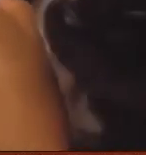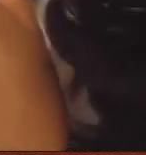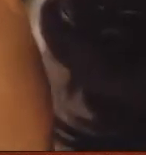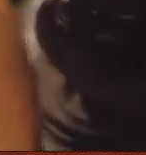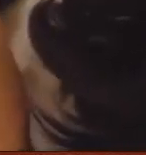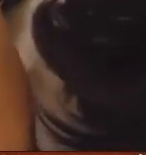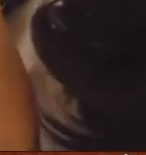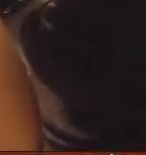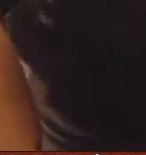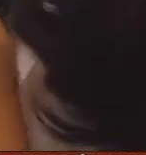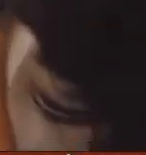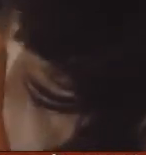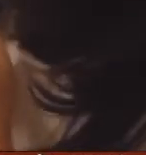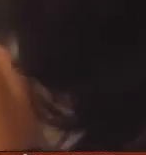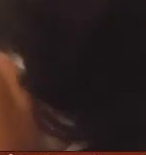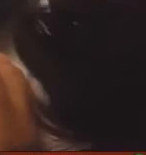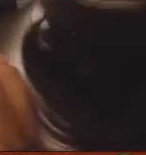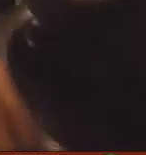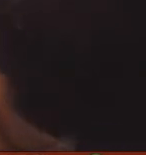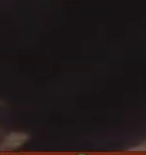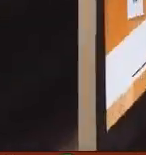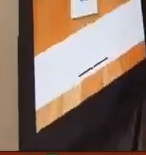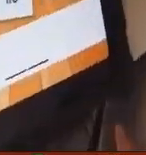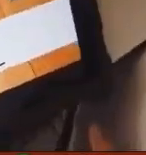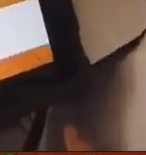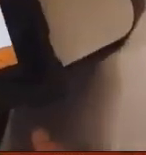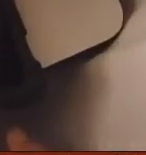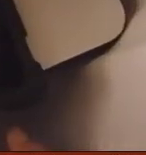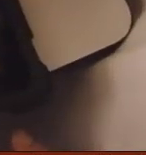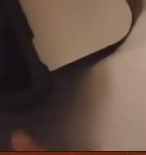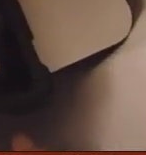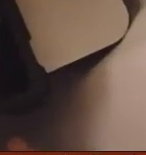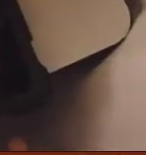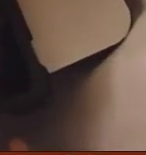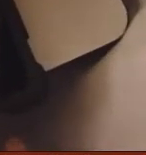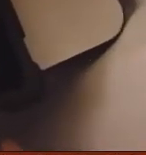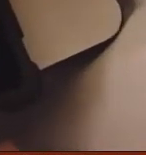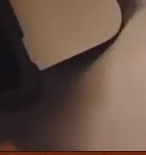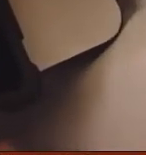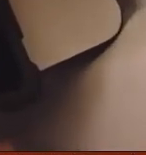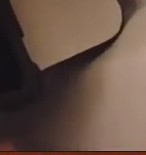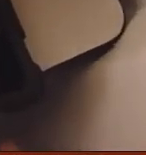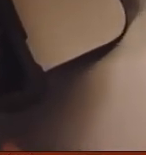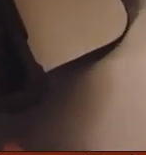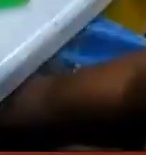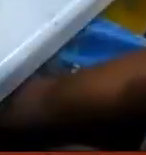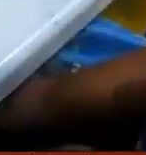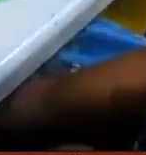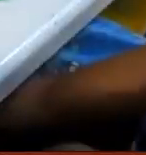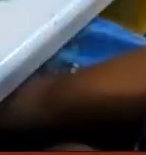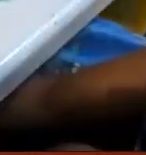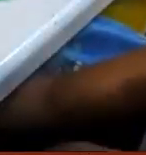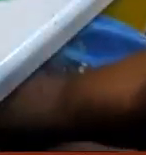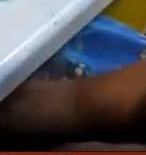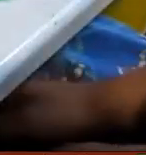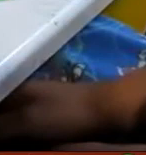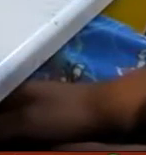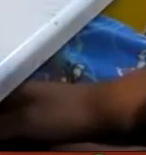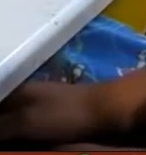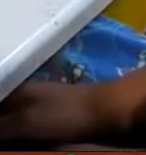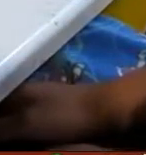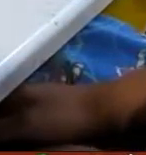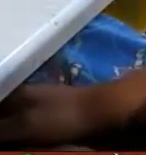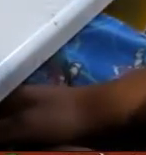supuesto el ingenio mexicano, la creatividad y el talento también se hace presentes para hacer uso de esta